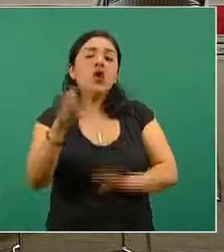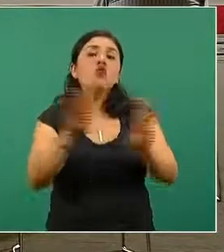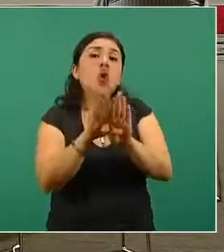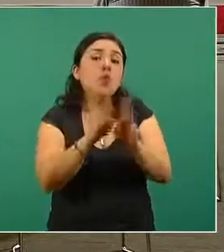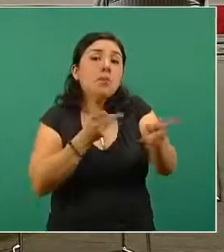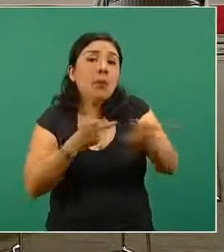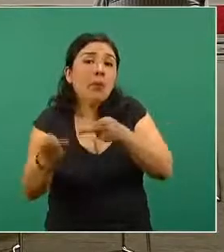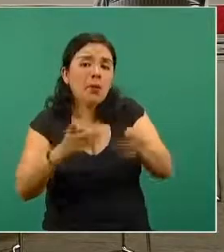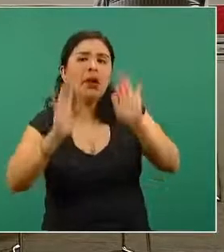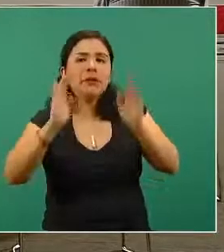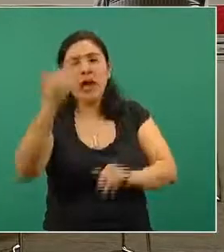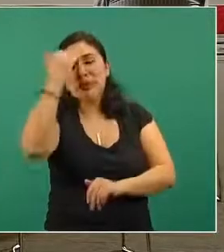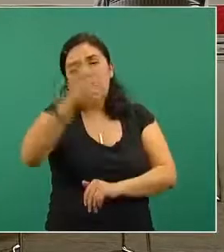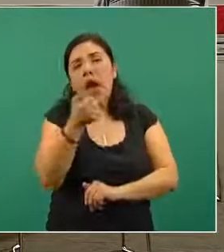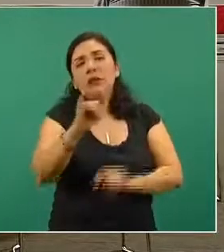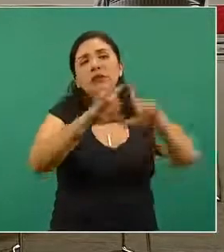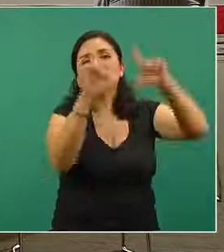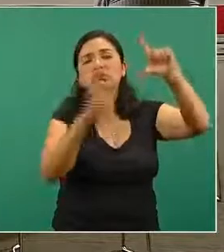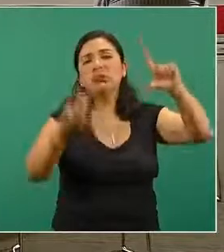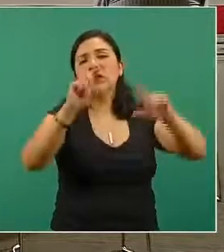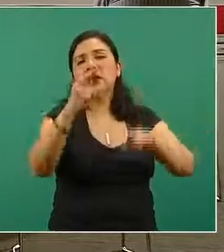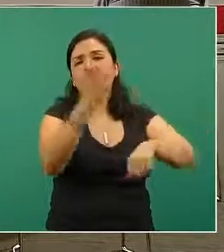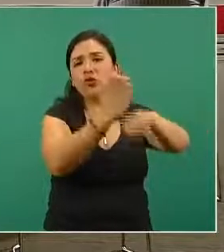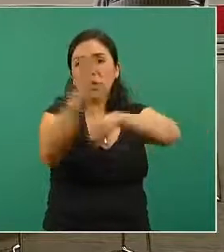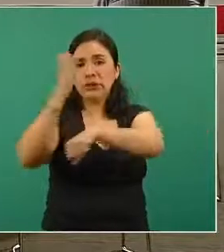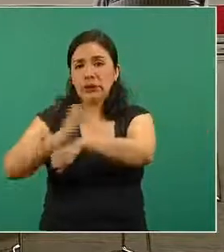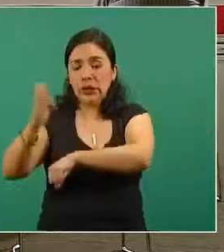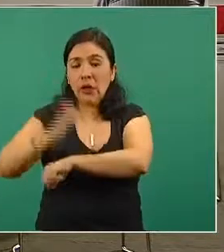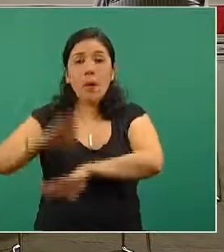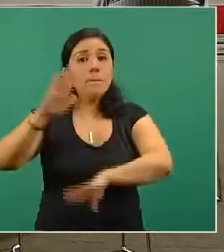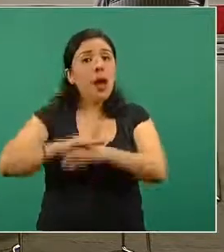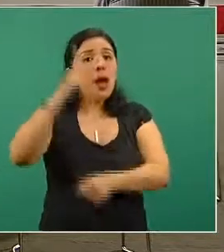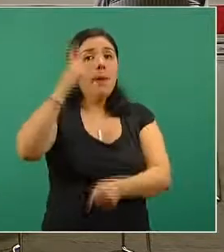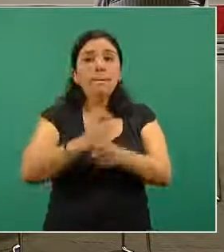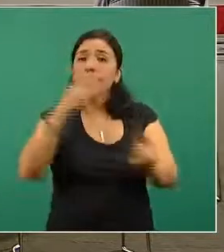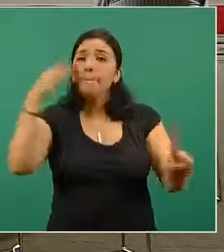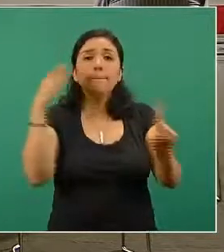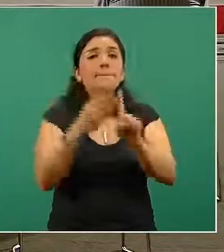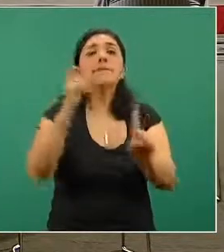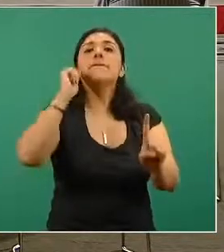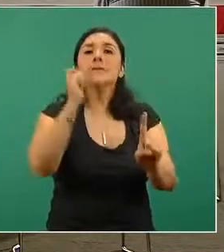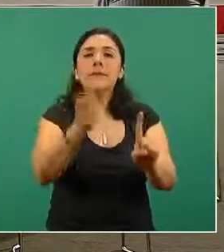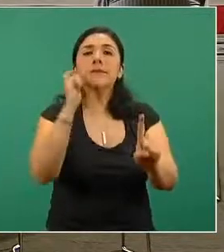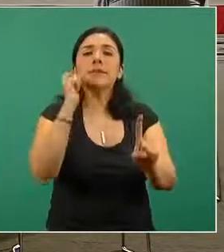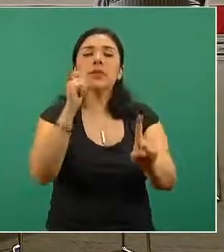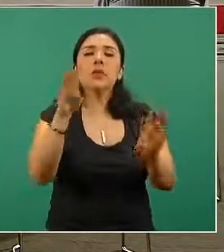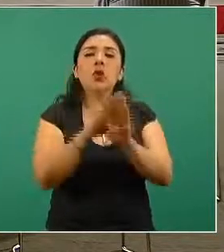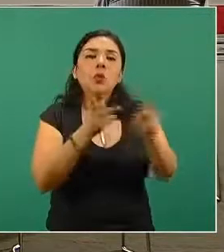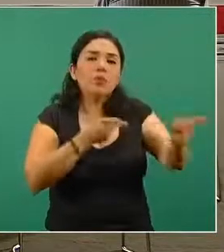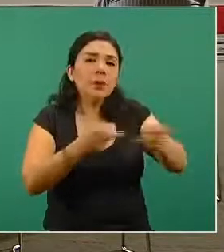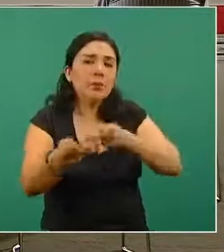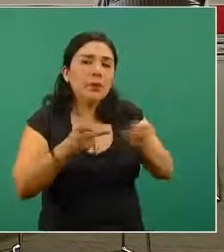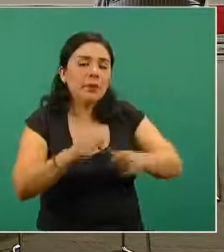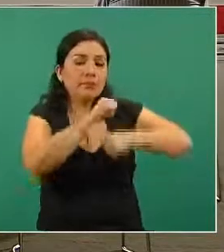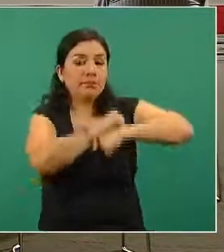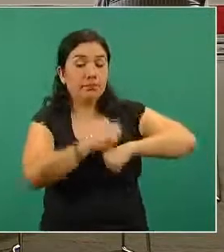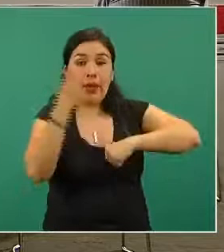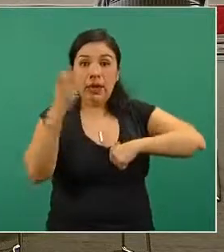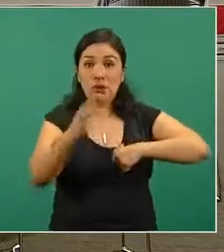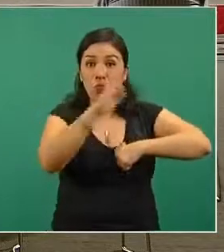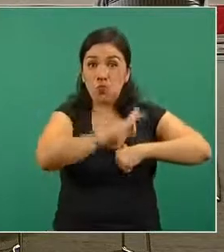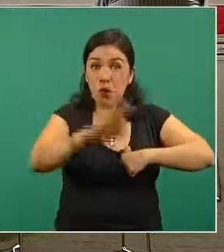de distribución a las 32 entidades federativas, especialmente enfocada por la facilidad operativa que esta vacuna